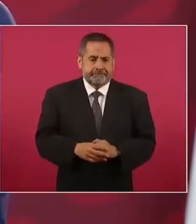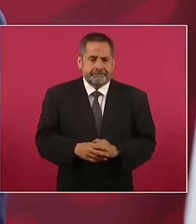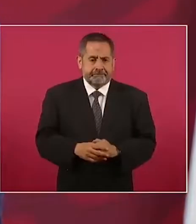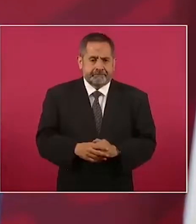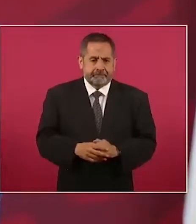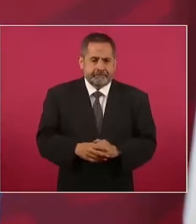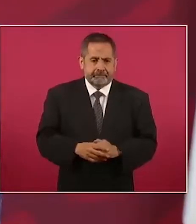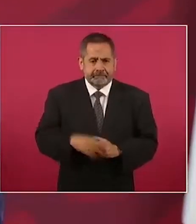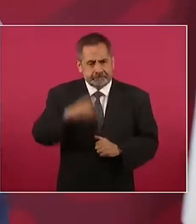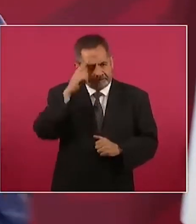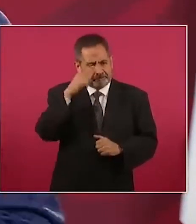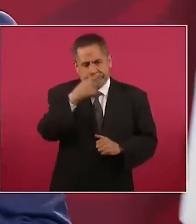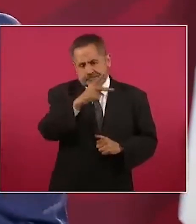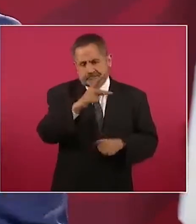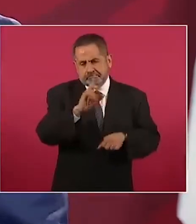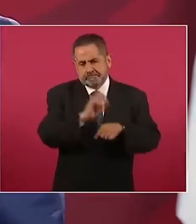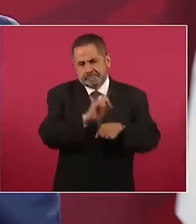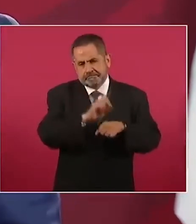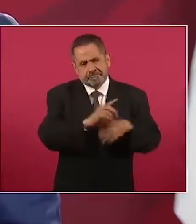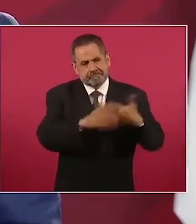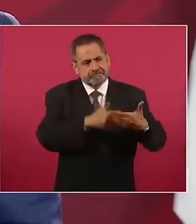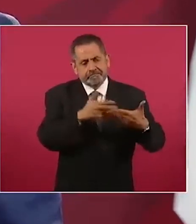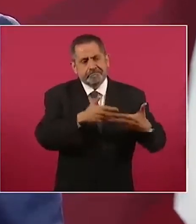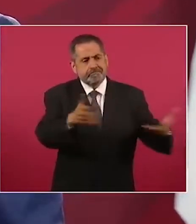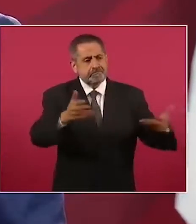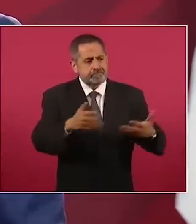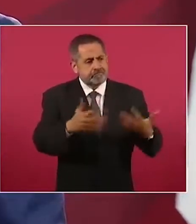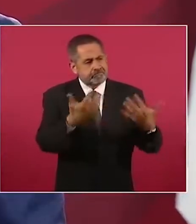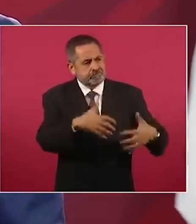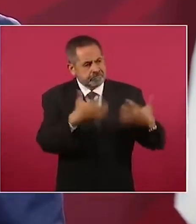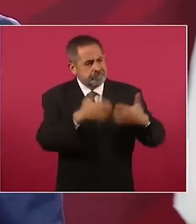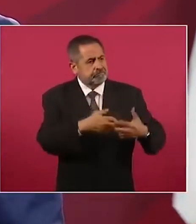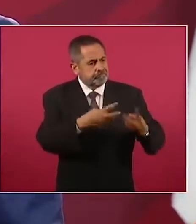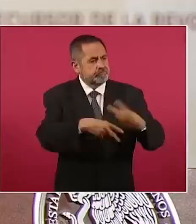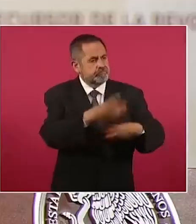sus actividades productivos